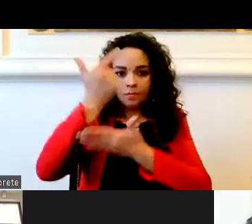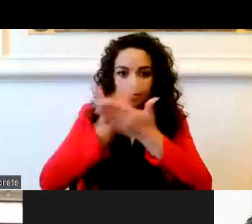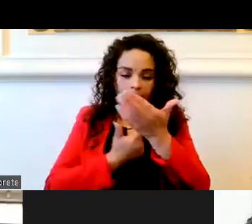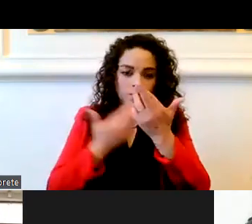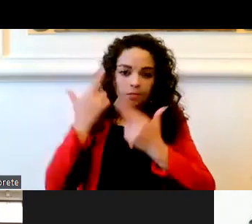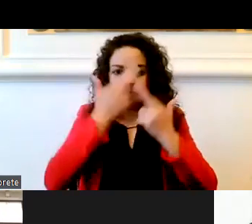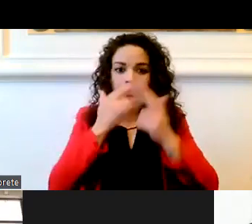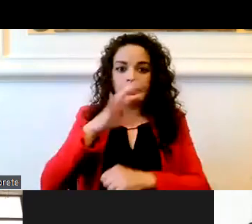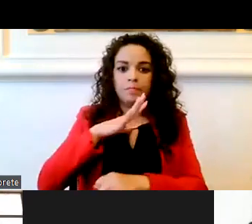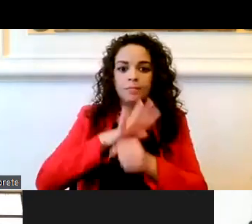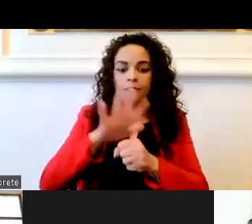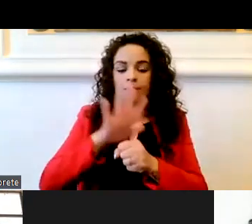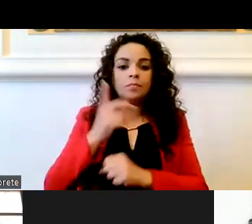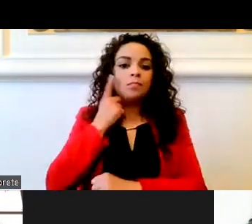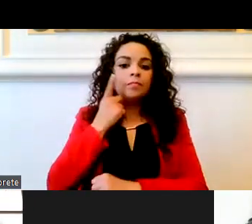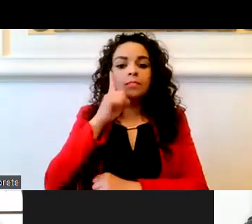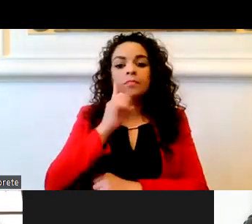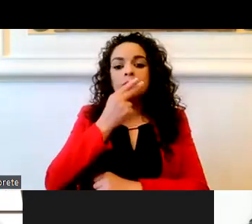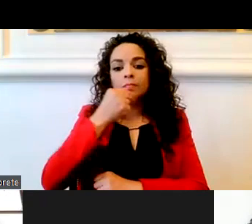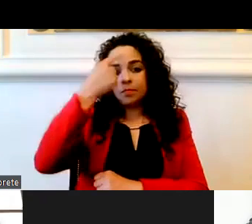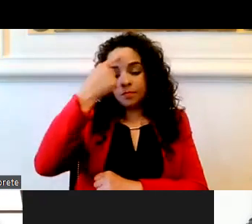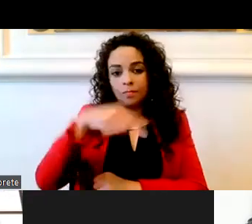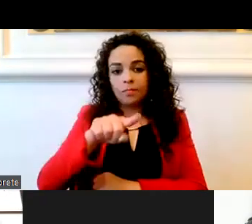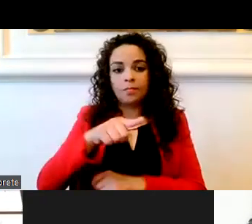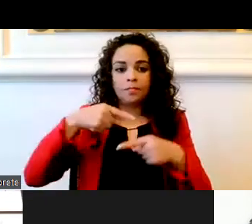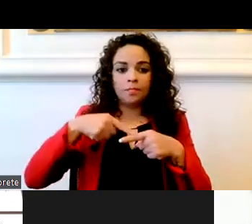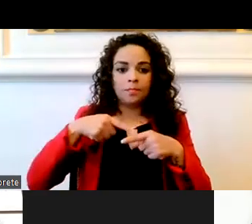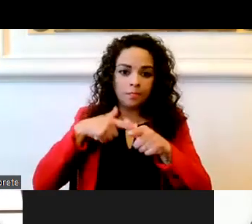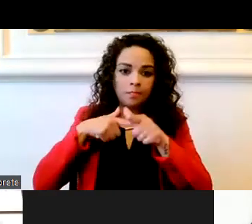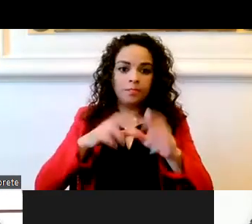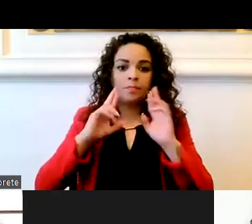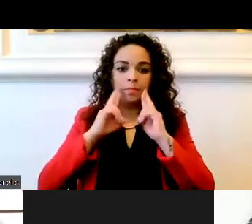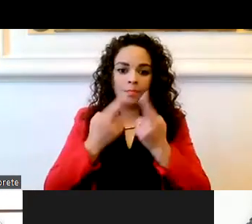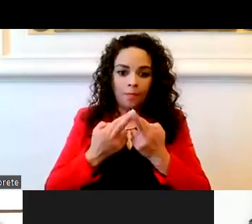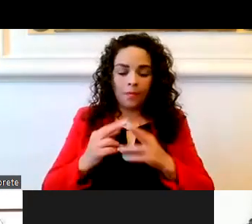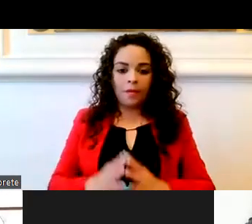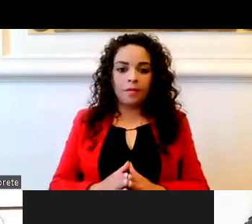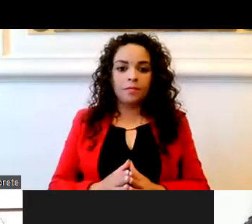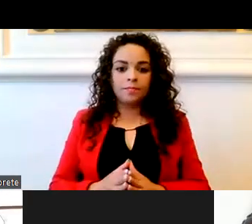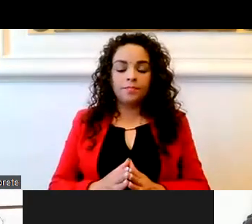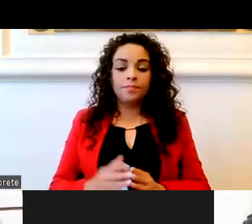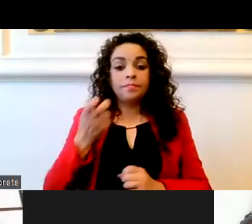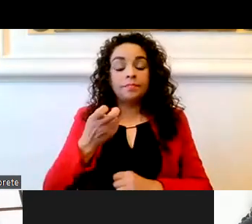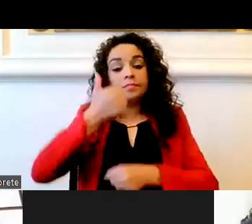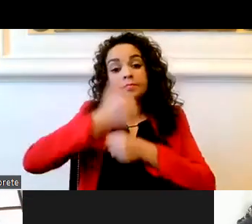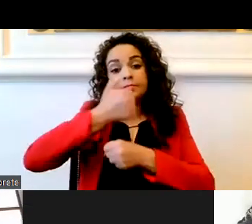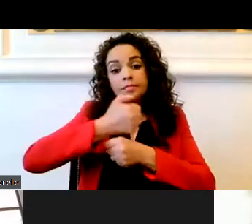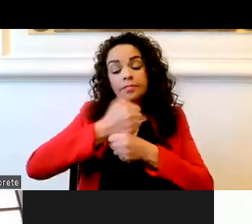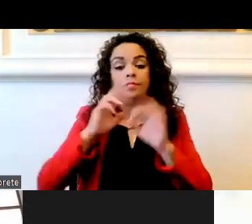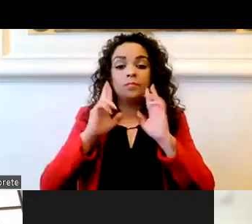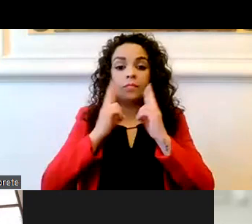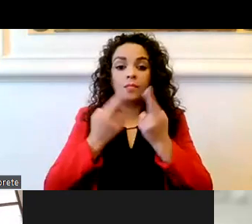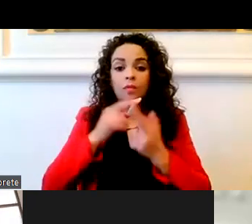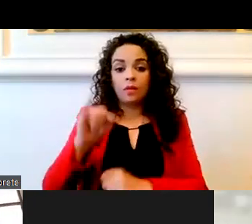Le informe que conforme al registro de asistencia se encuentran presentes en esta sexta sesión ordinaria de la Junta de